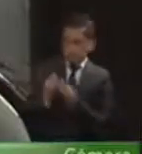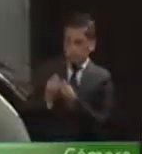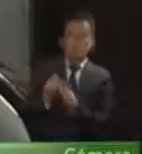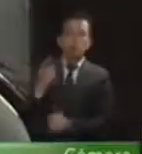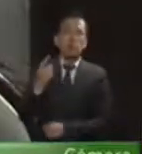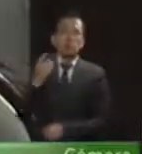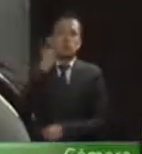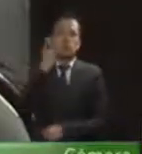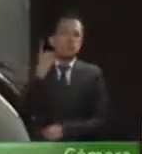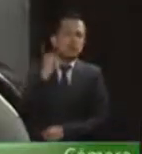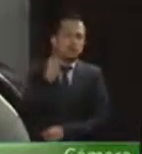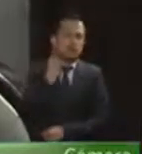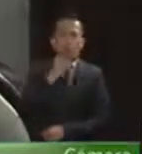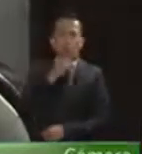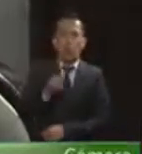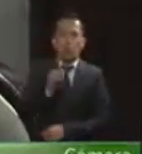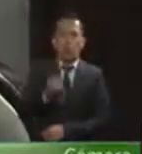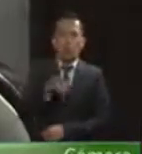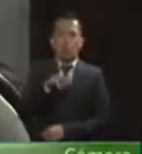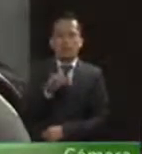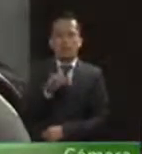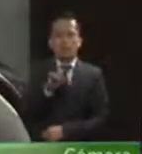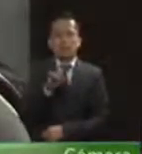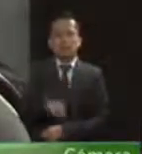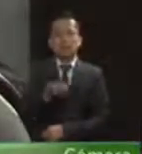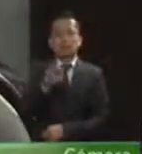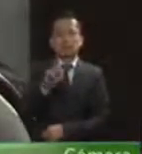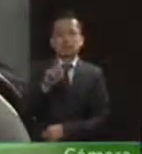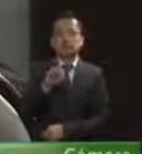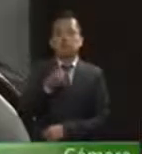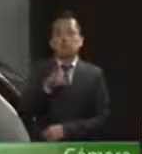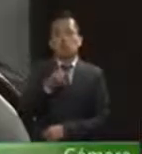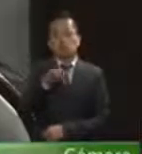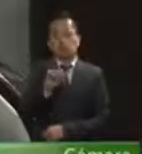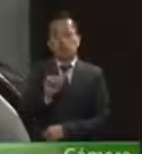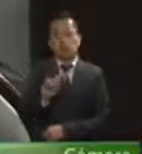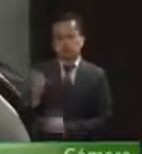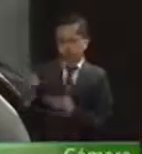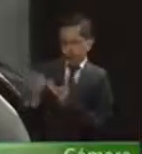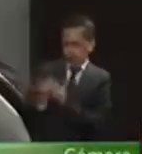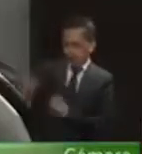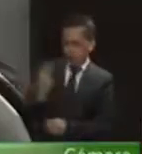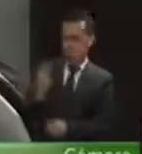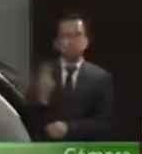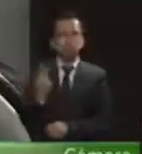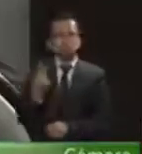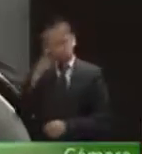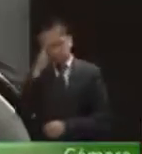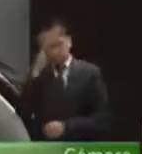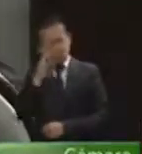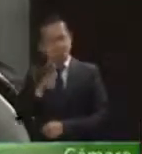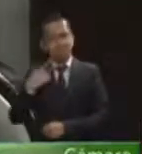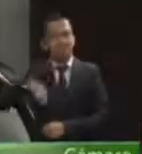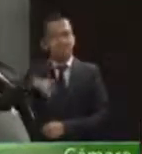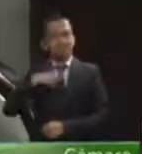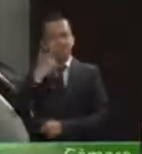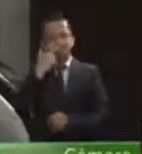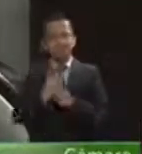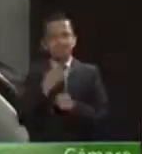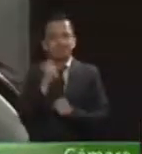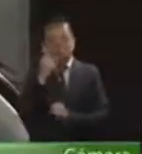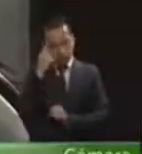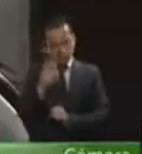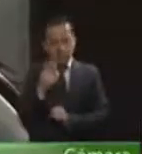Espinosa, convencidos de que como legisladores tenemos la obligación de hacer oír la voz de las y los ciudadanos y